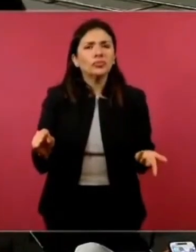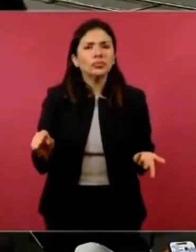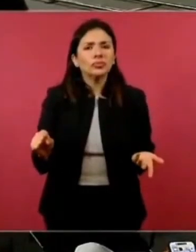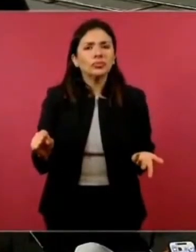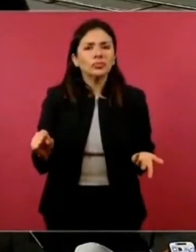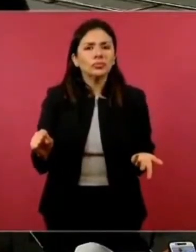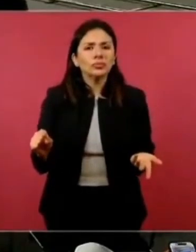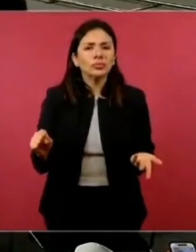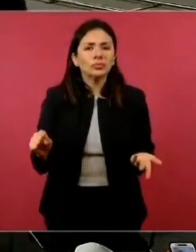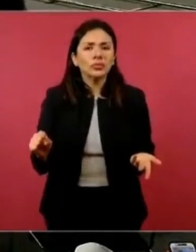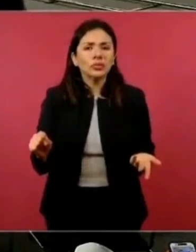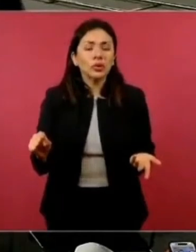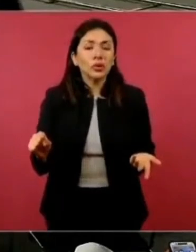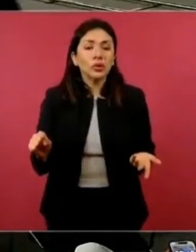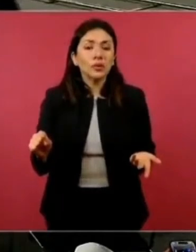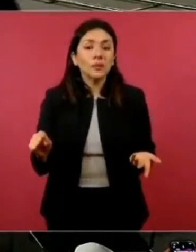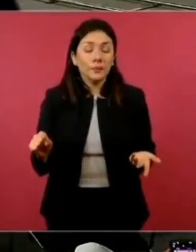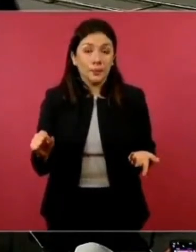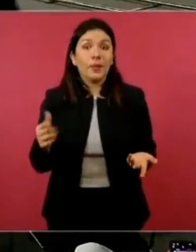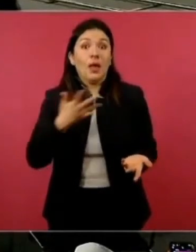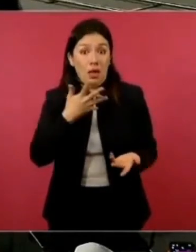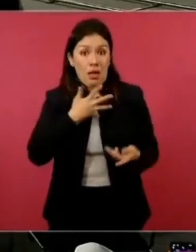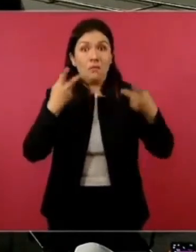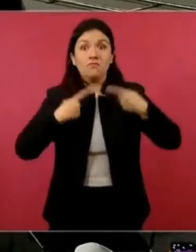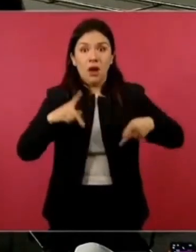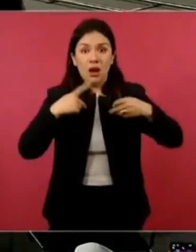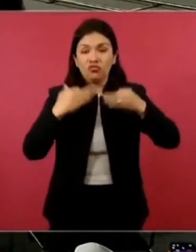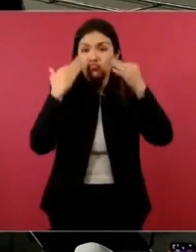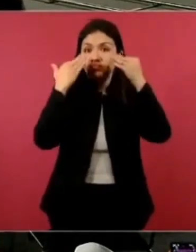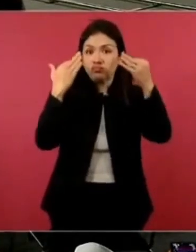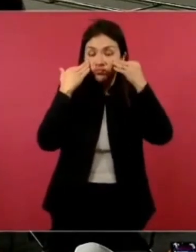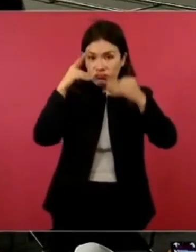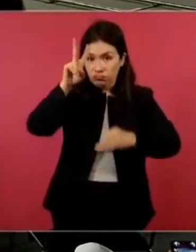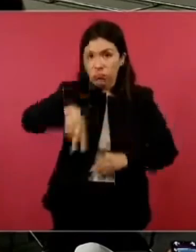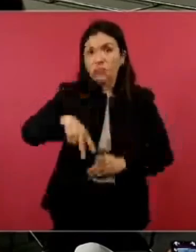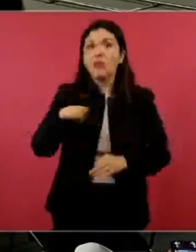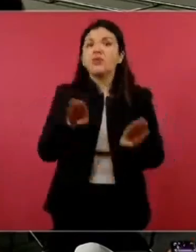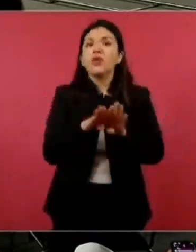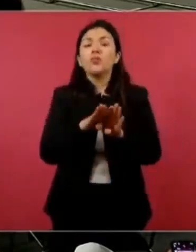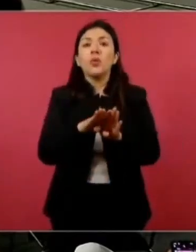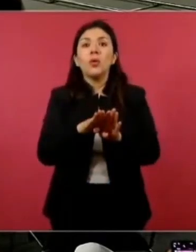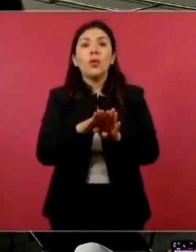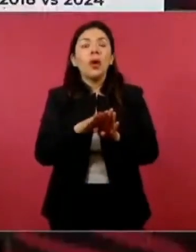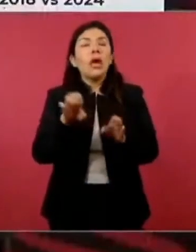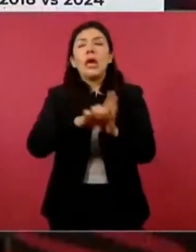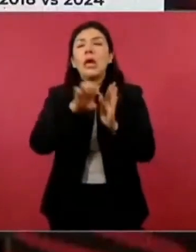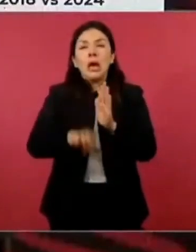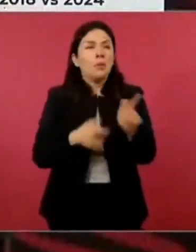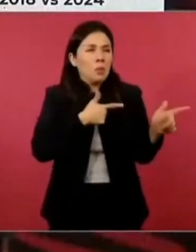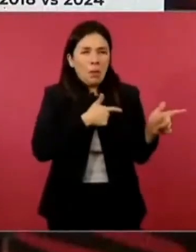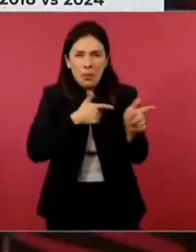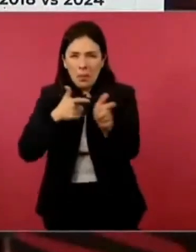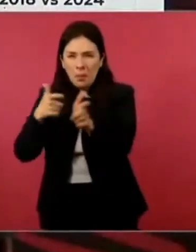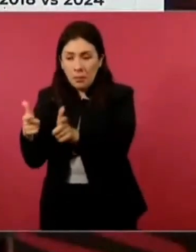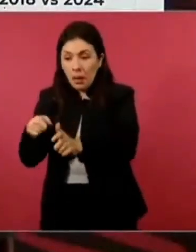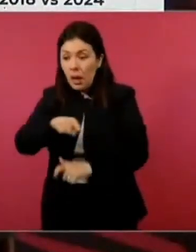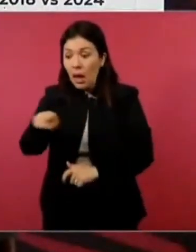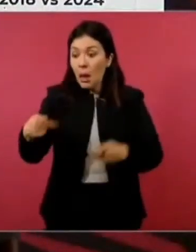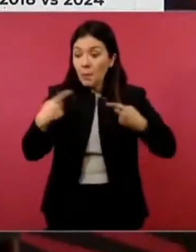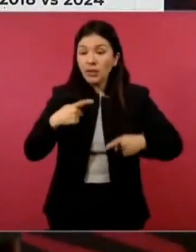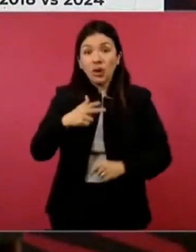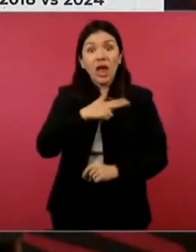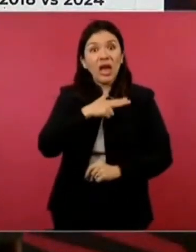eh Hay testimonios de que remataban a los